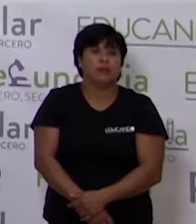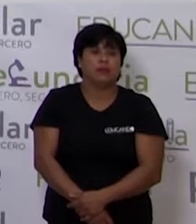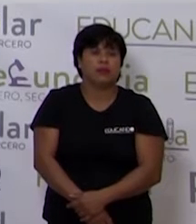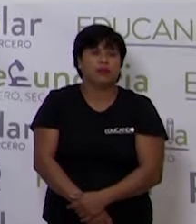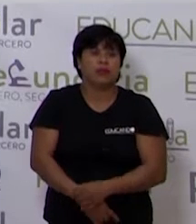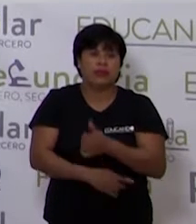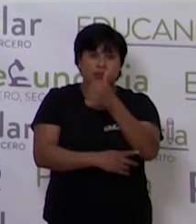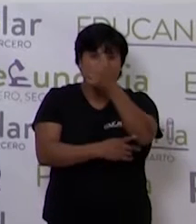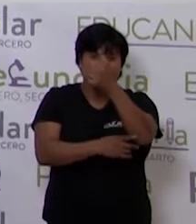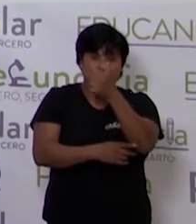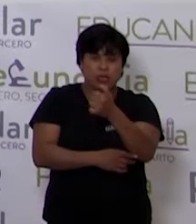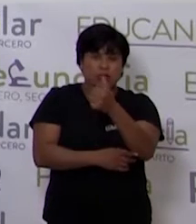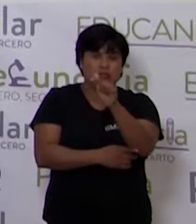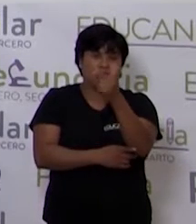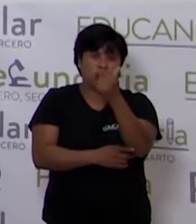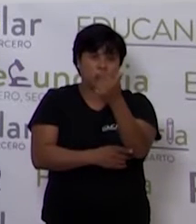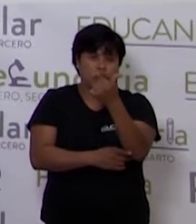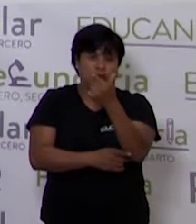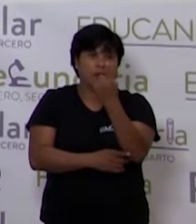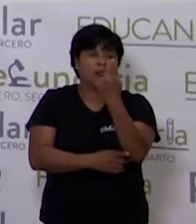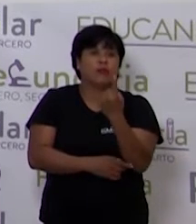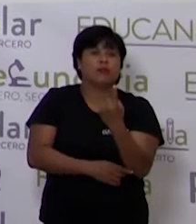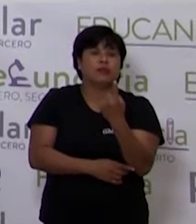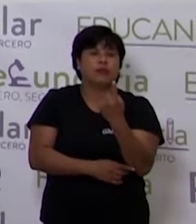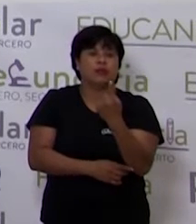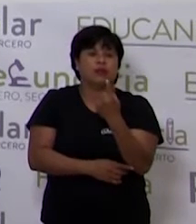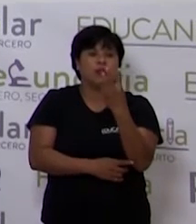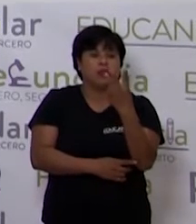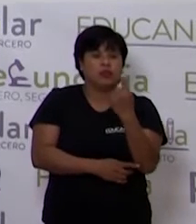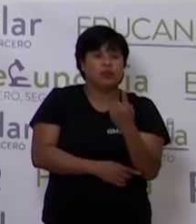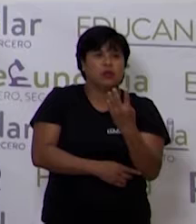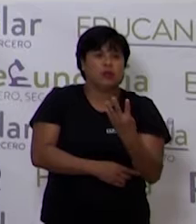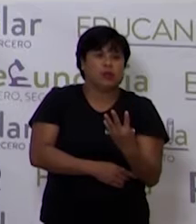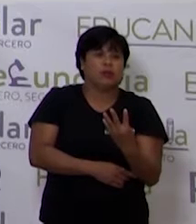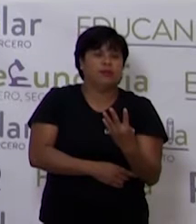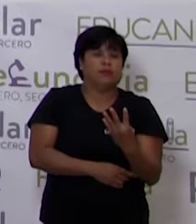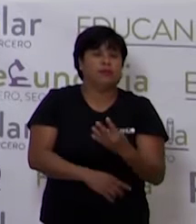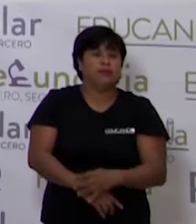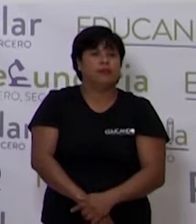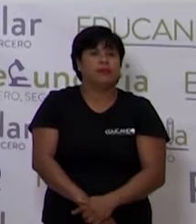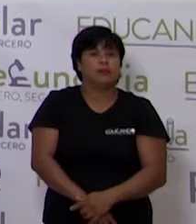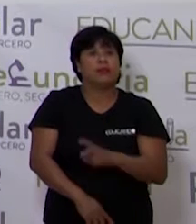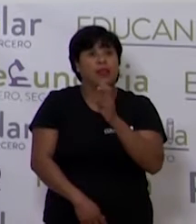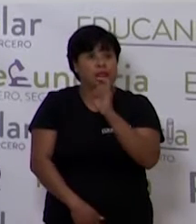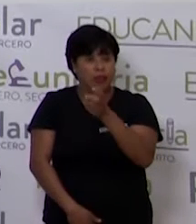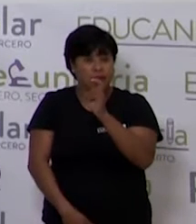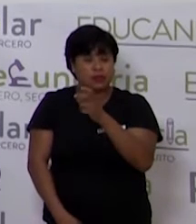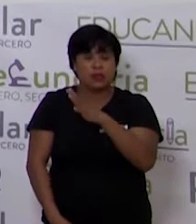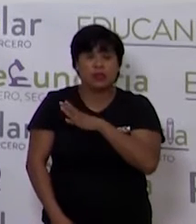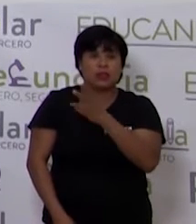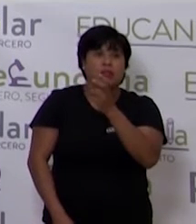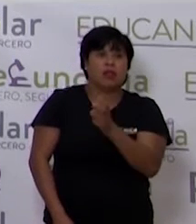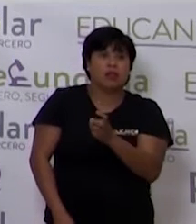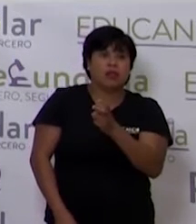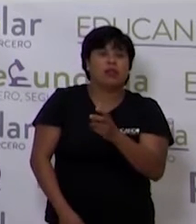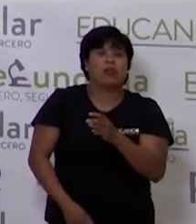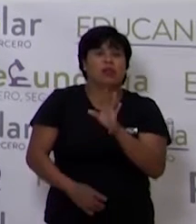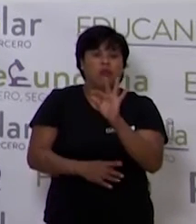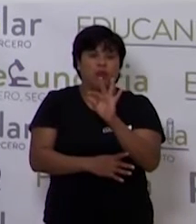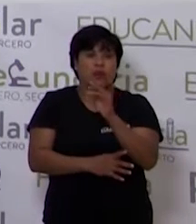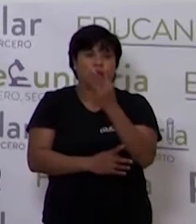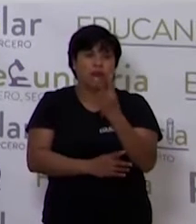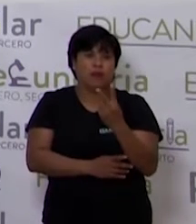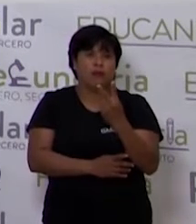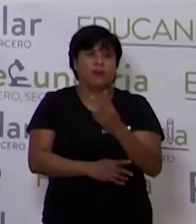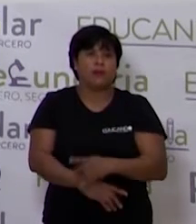6 y 6, 12. Llevamos 1, 3 y 1, 4. Este va aquí, el